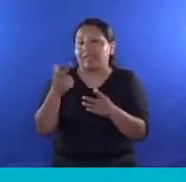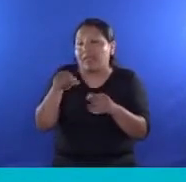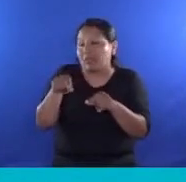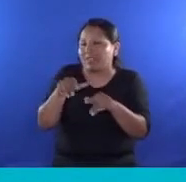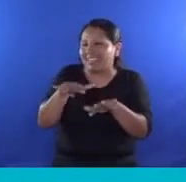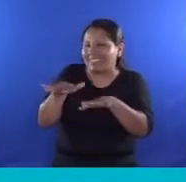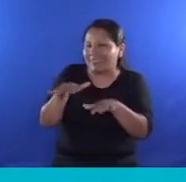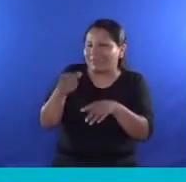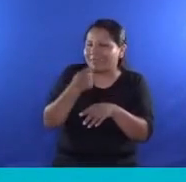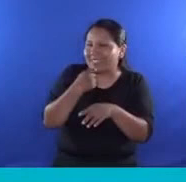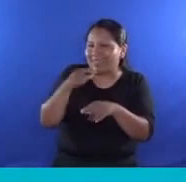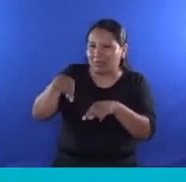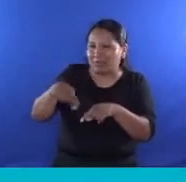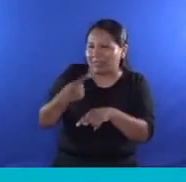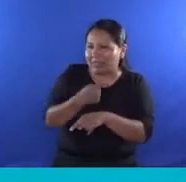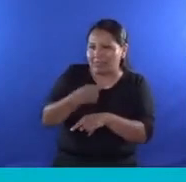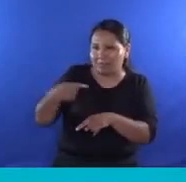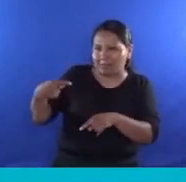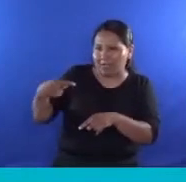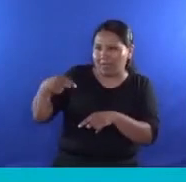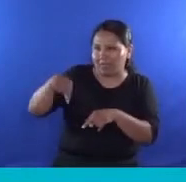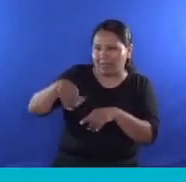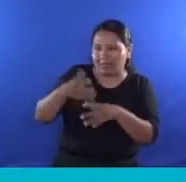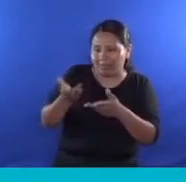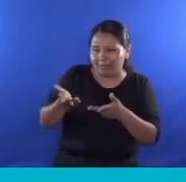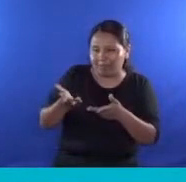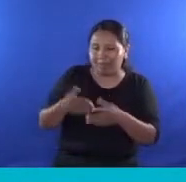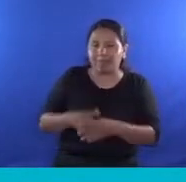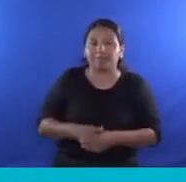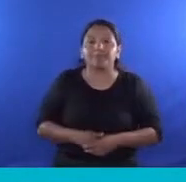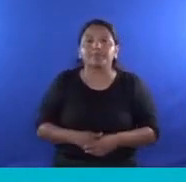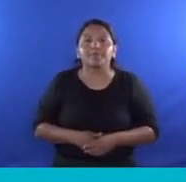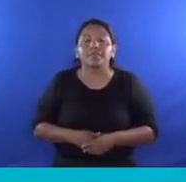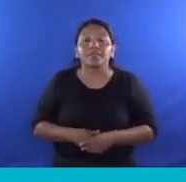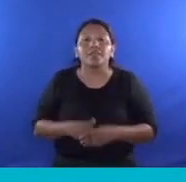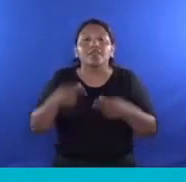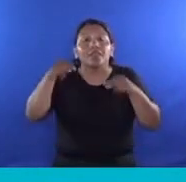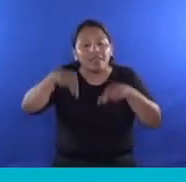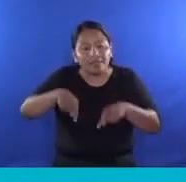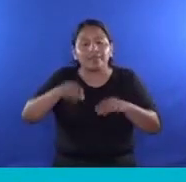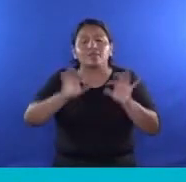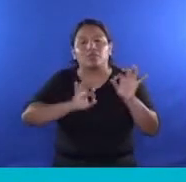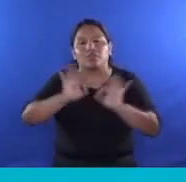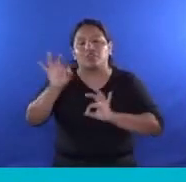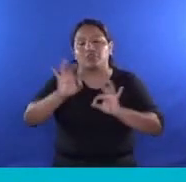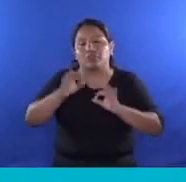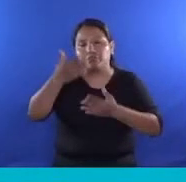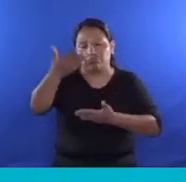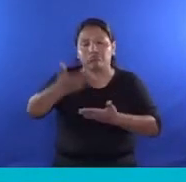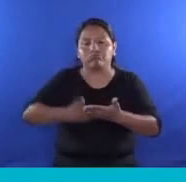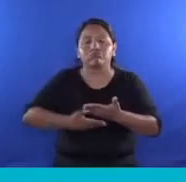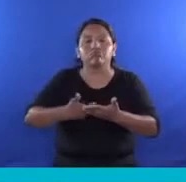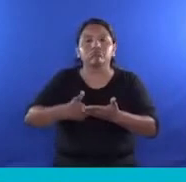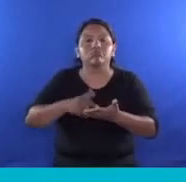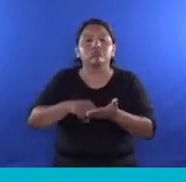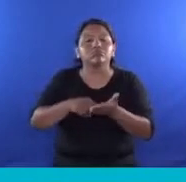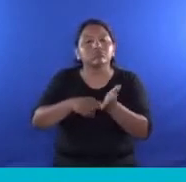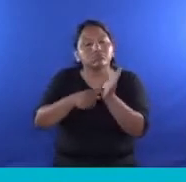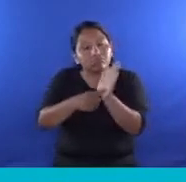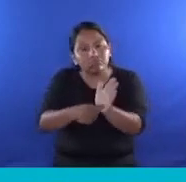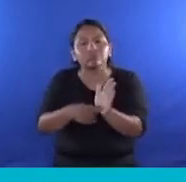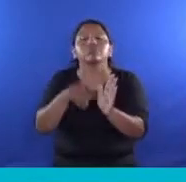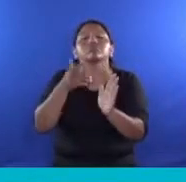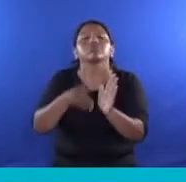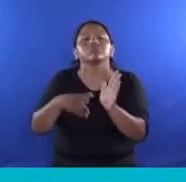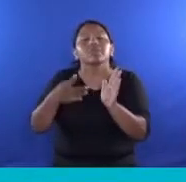que teníamos esta semana en esta Cámara. Entonces creo que este proyecto es un proyecto que viene a poner